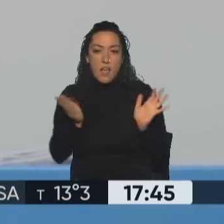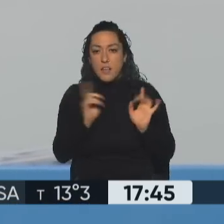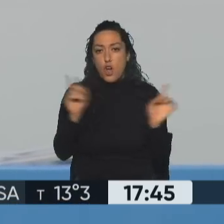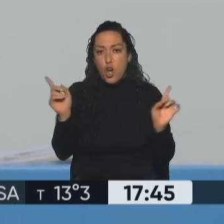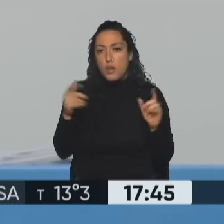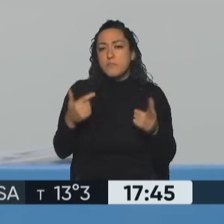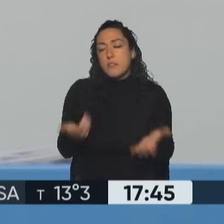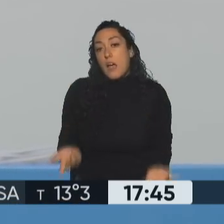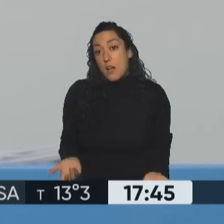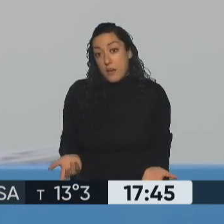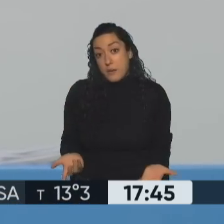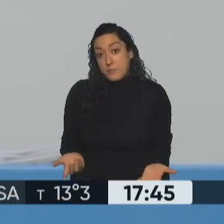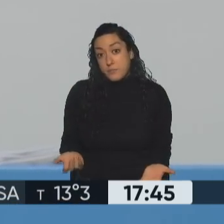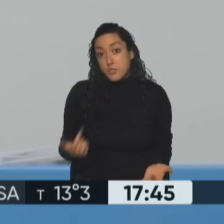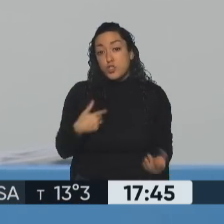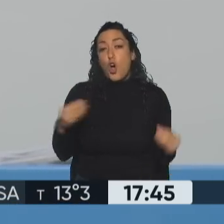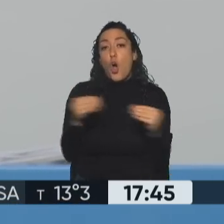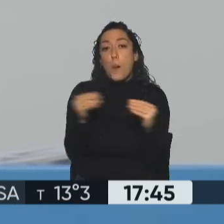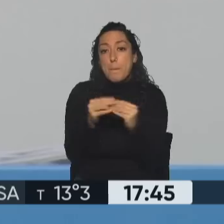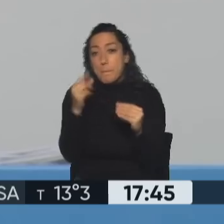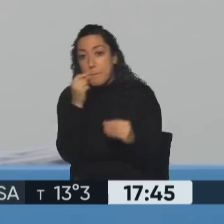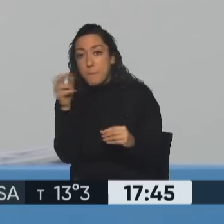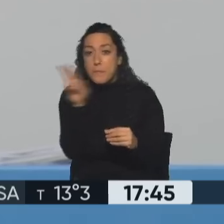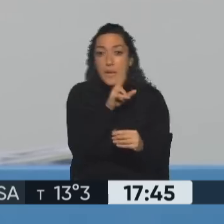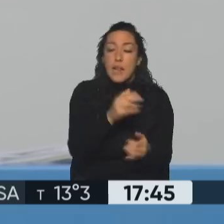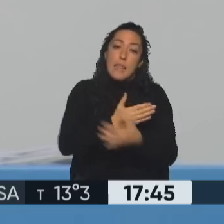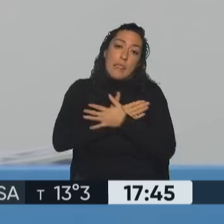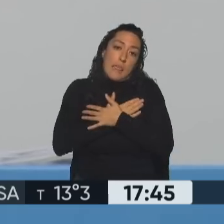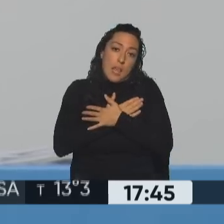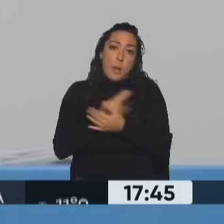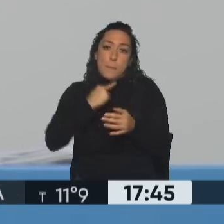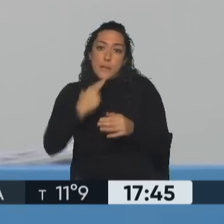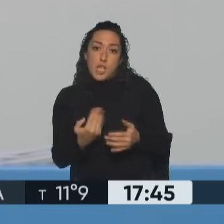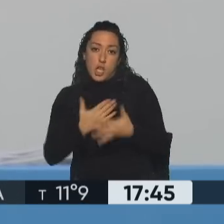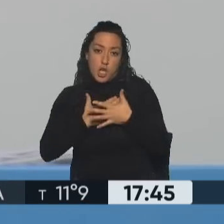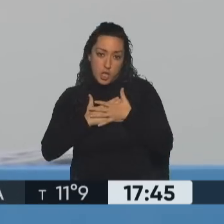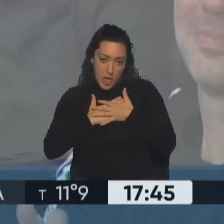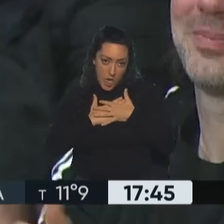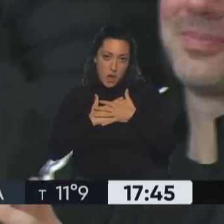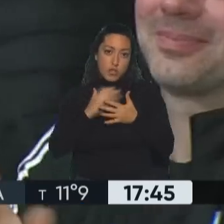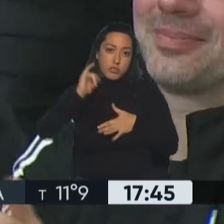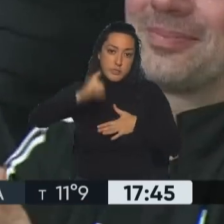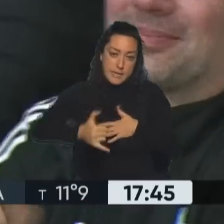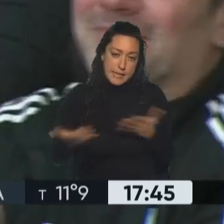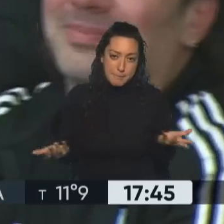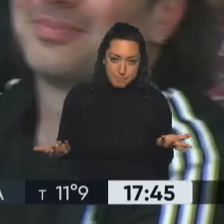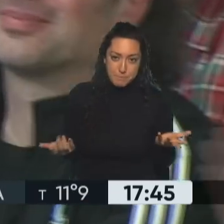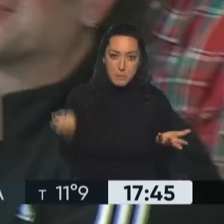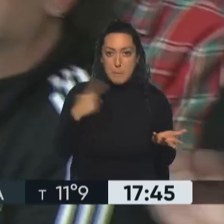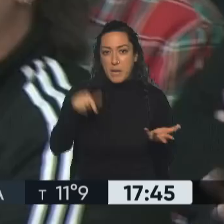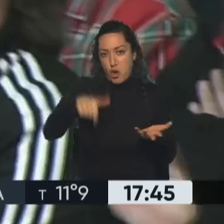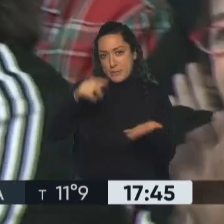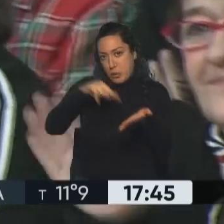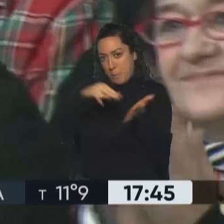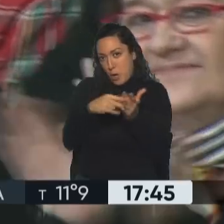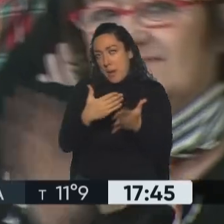ver, yo quiero a mis compañeros, a mis compañeras, quiero a mis hijos, pero esto no es un